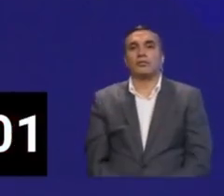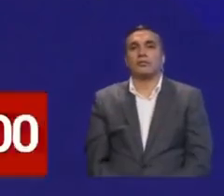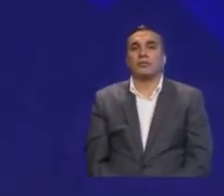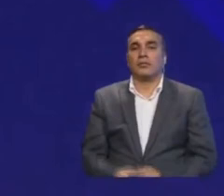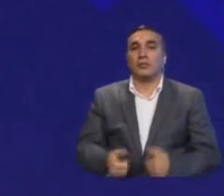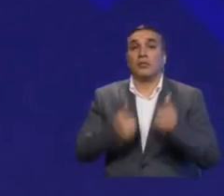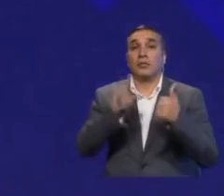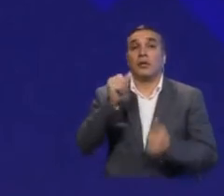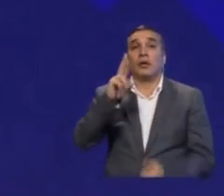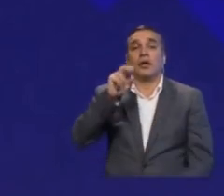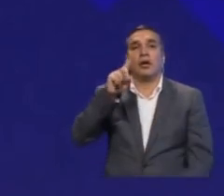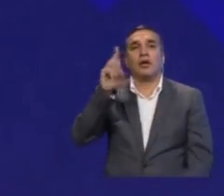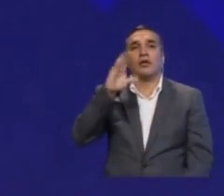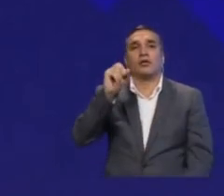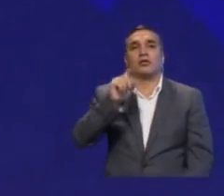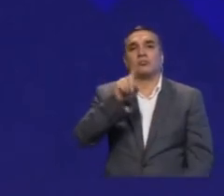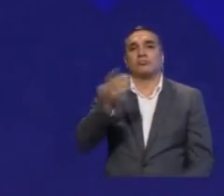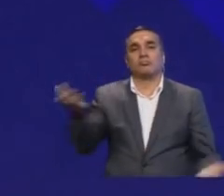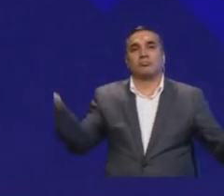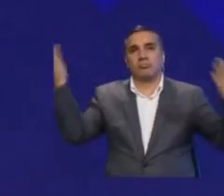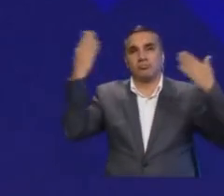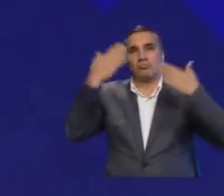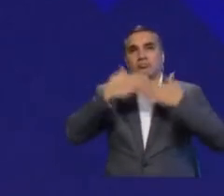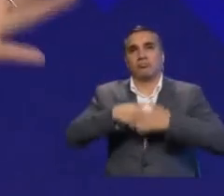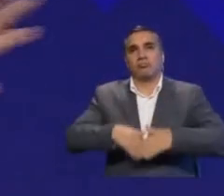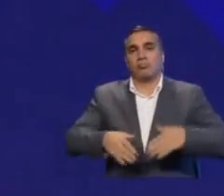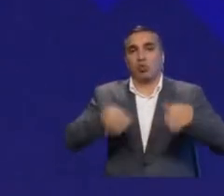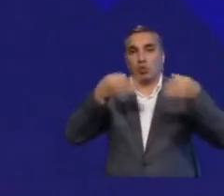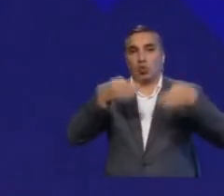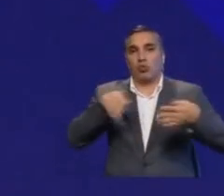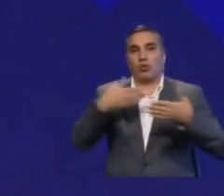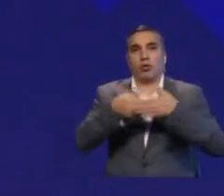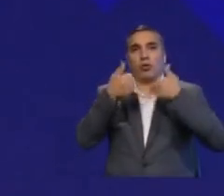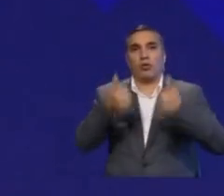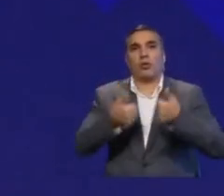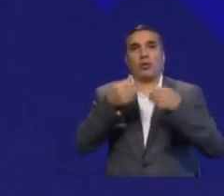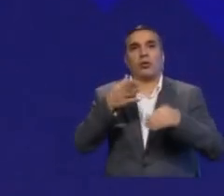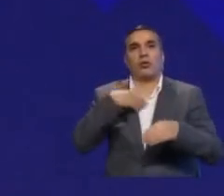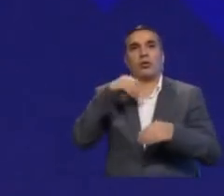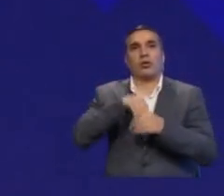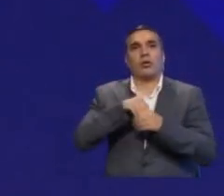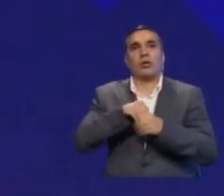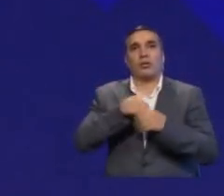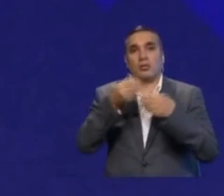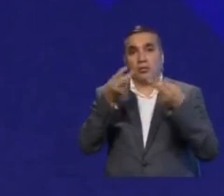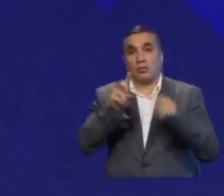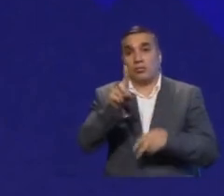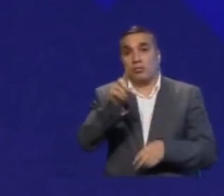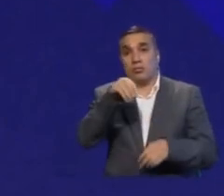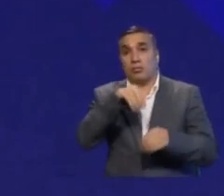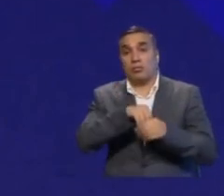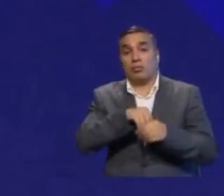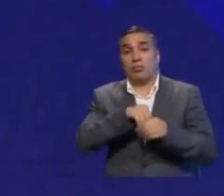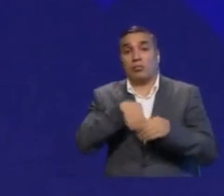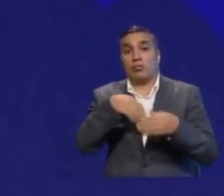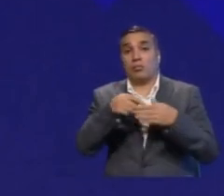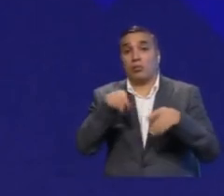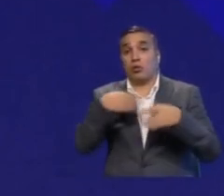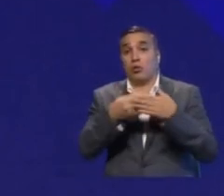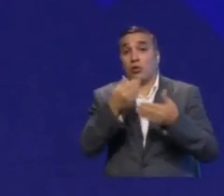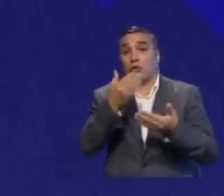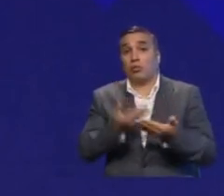Candidato Carrasco, con usted culmino, ¿cumplen todos los candidatos que han estado aquí, incluyéndose las demandas de los